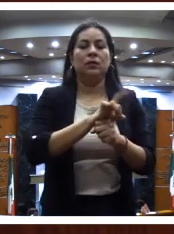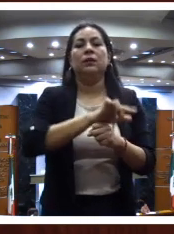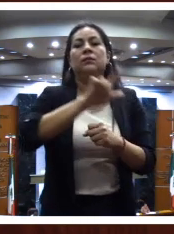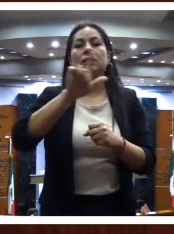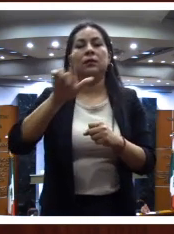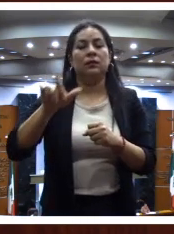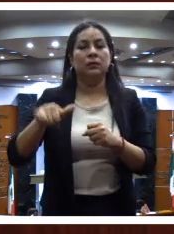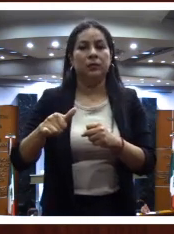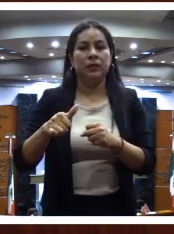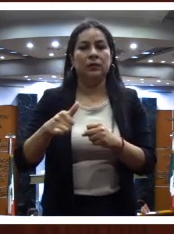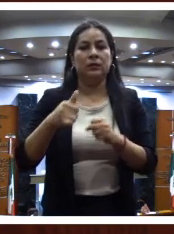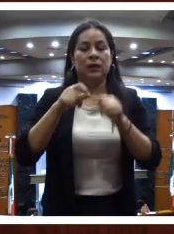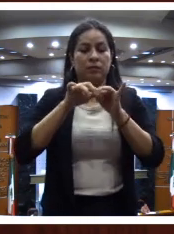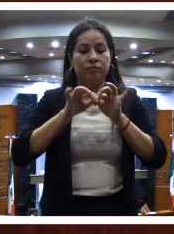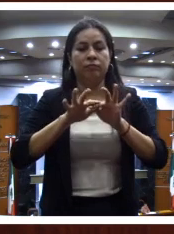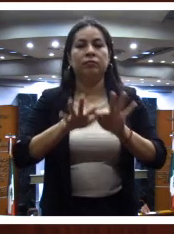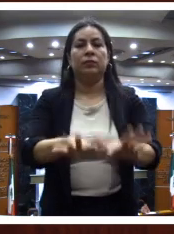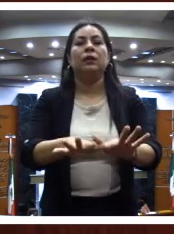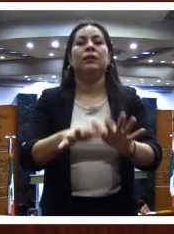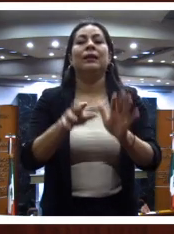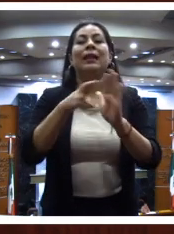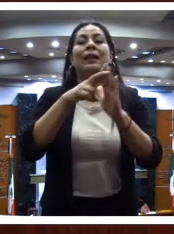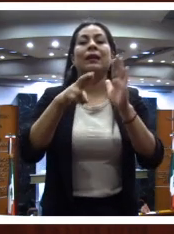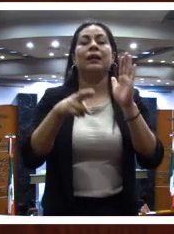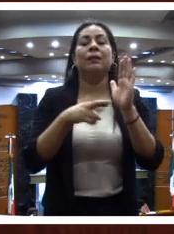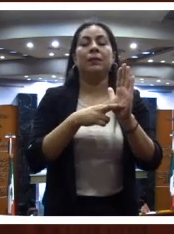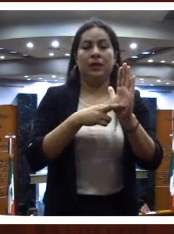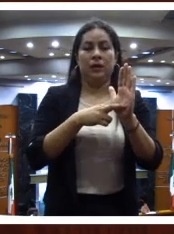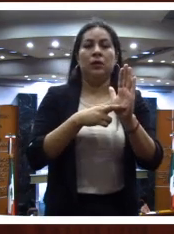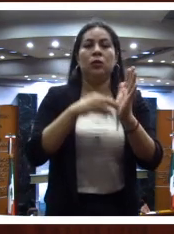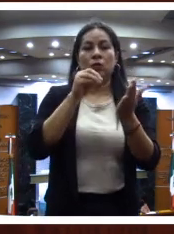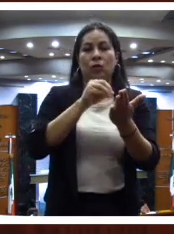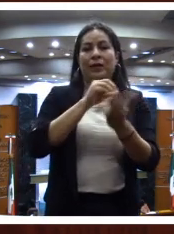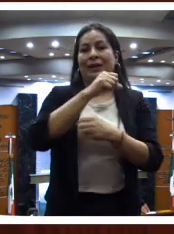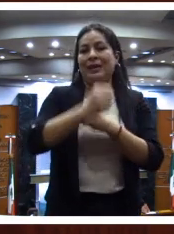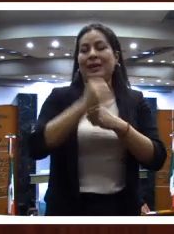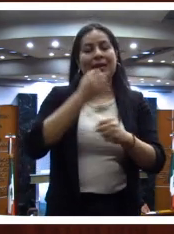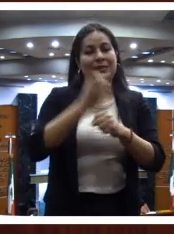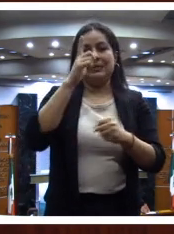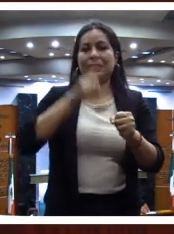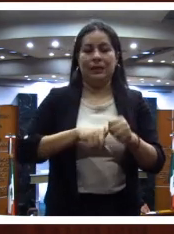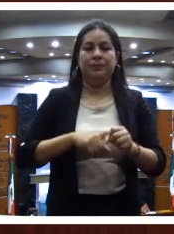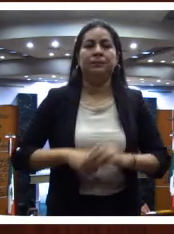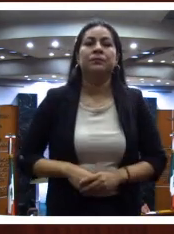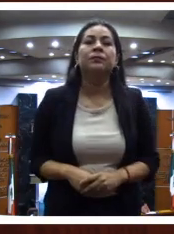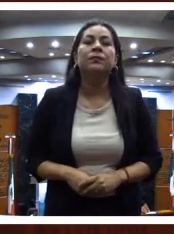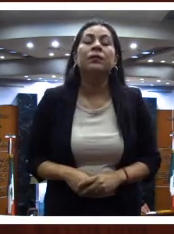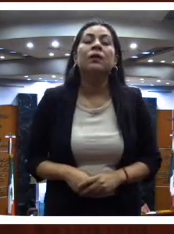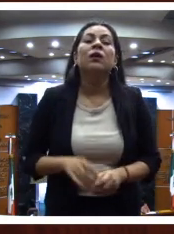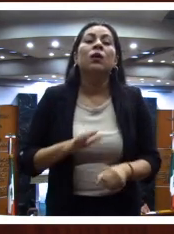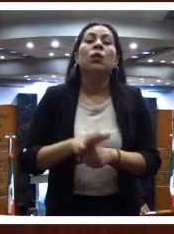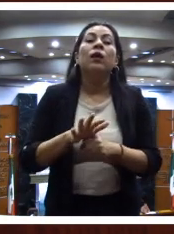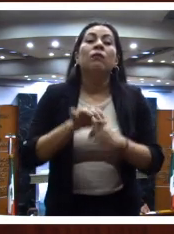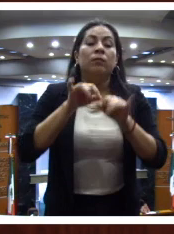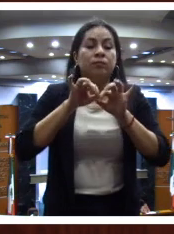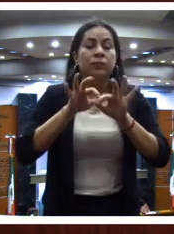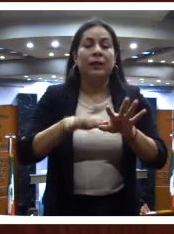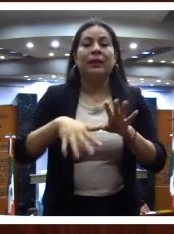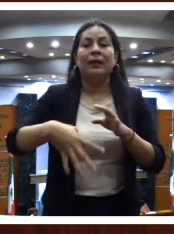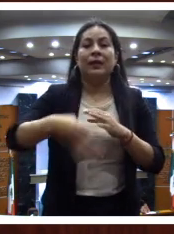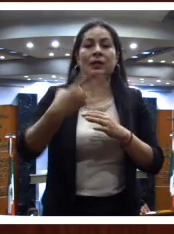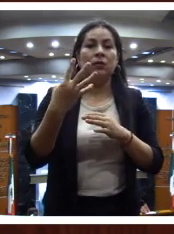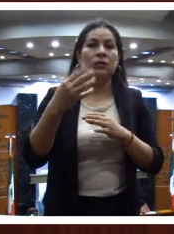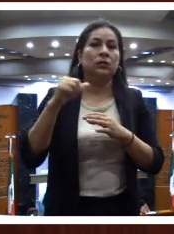naturales de la publicación del reglamento Estatal el cual fue publicado el